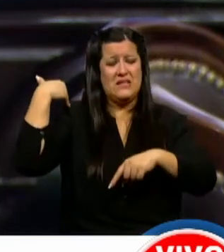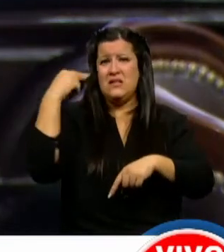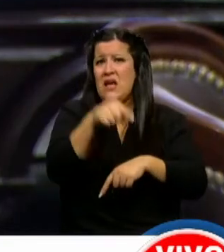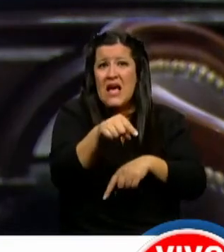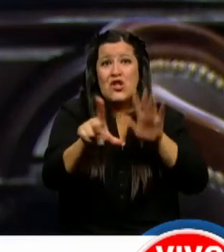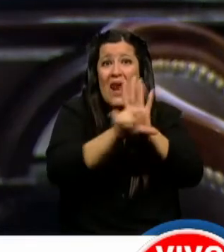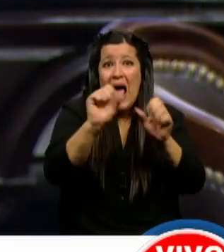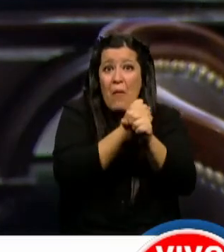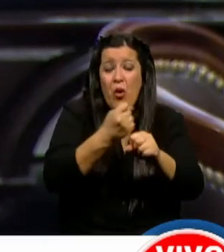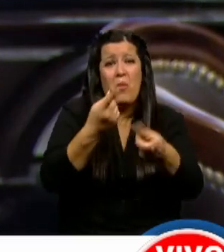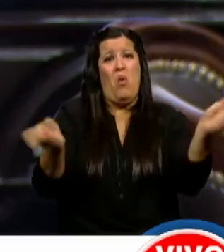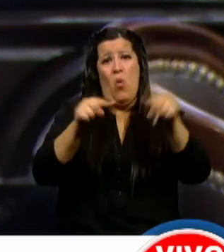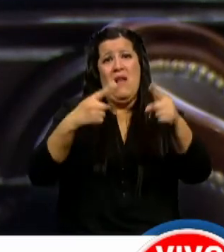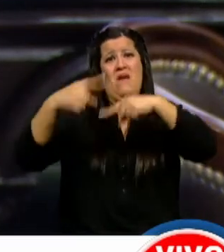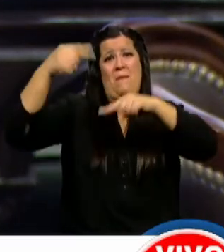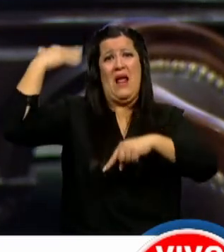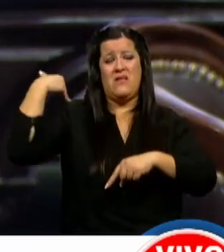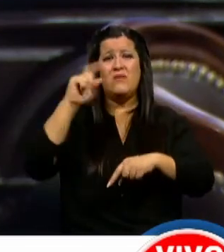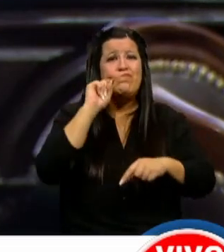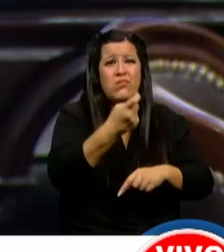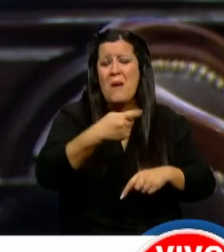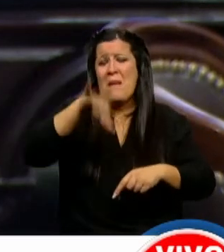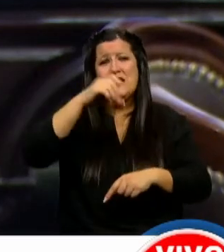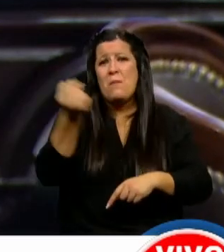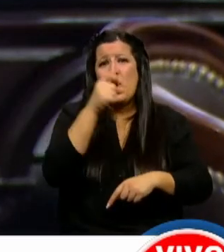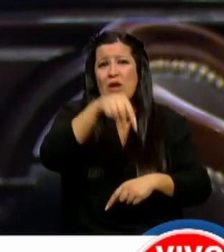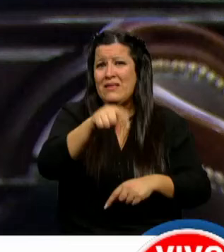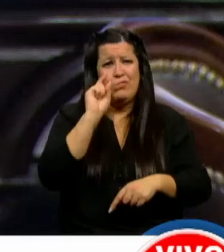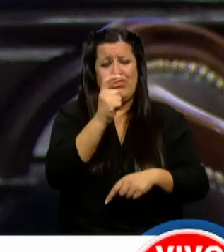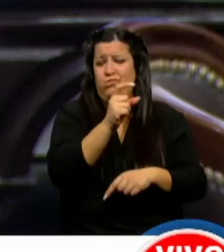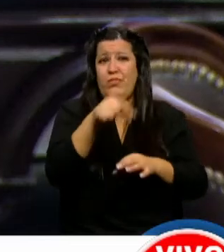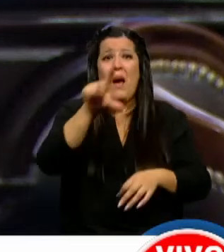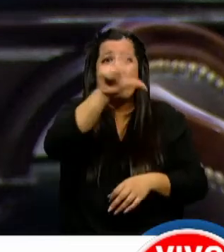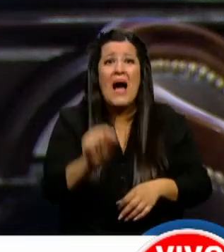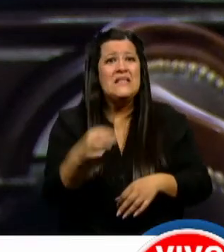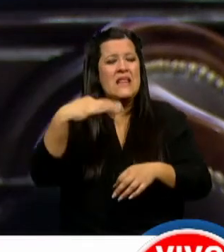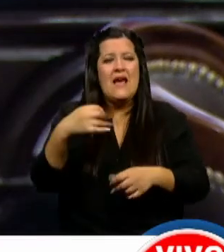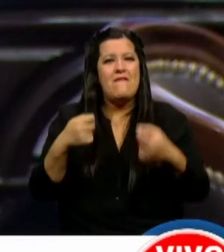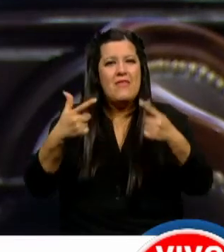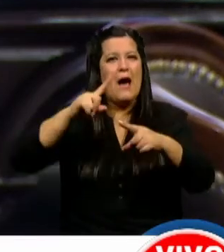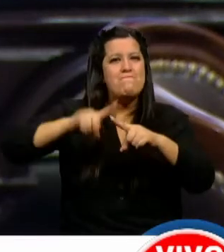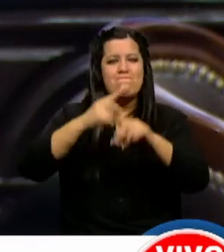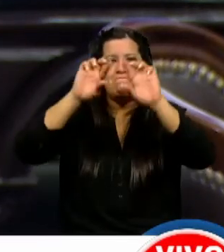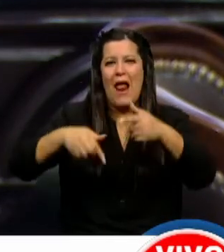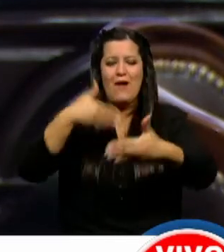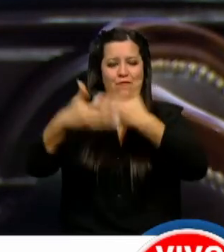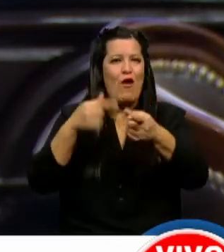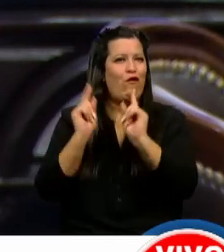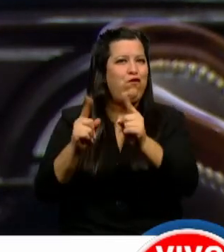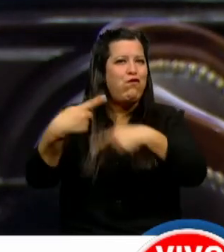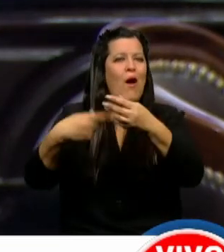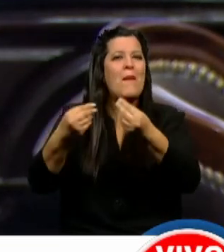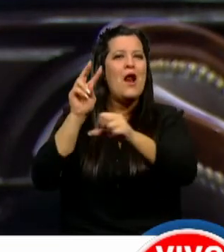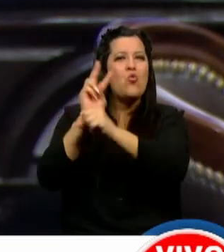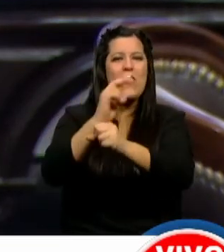para afectar y violar lo más importante que tiene que tener un país, que es una política de desarrollo sostenible para